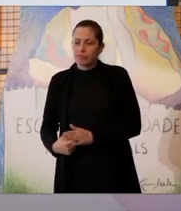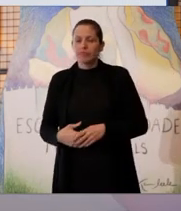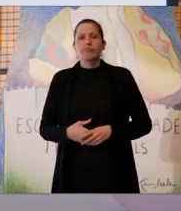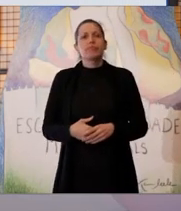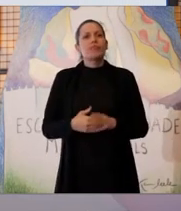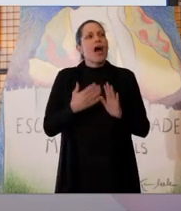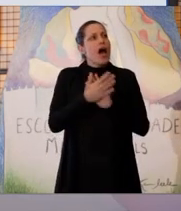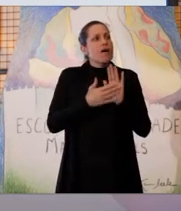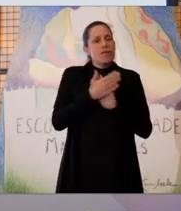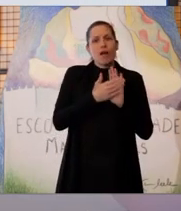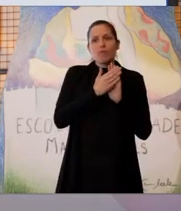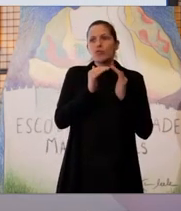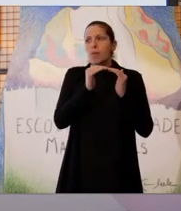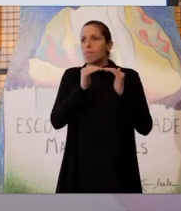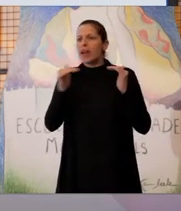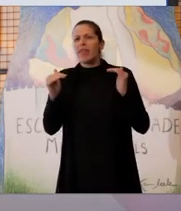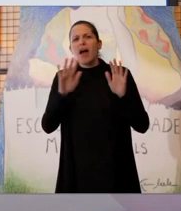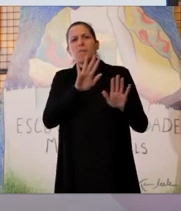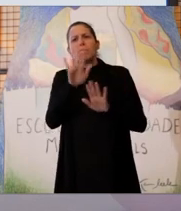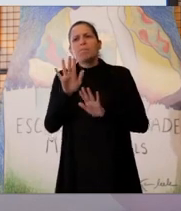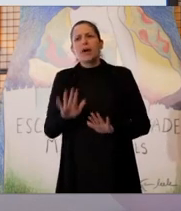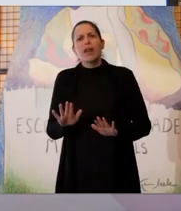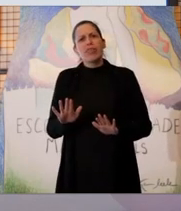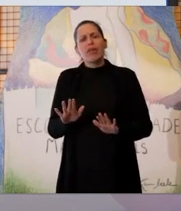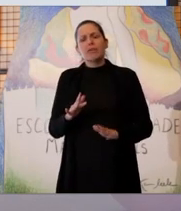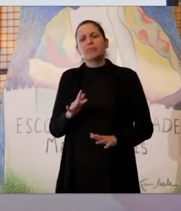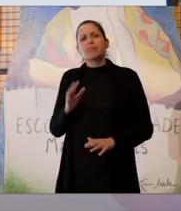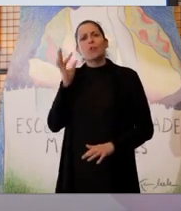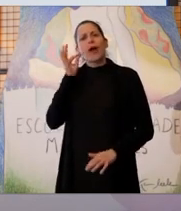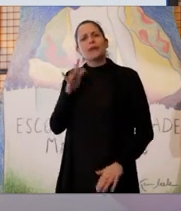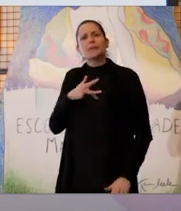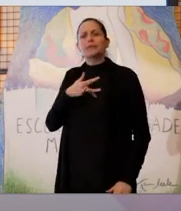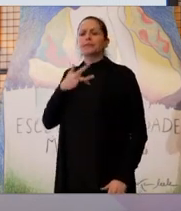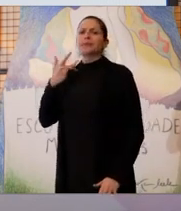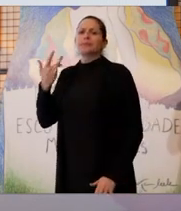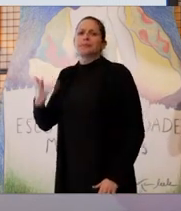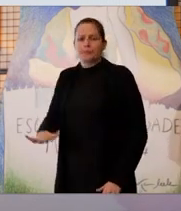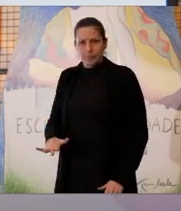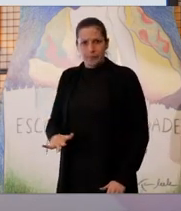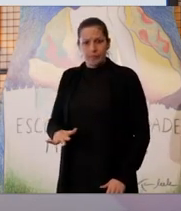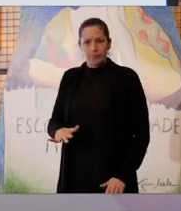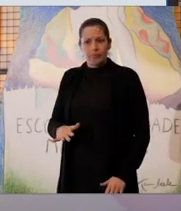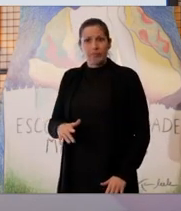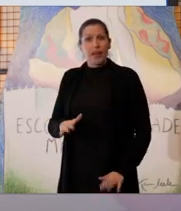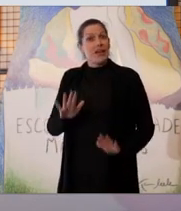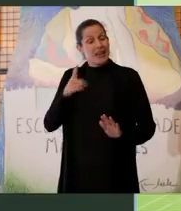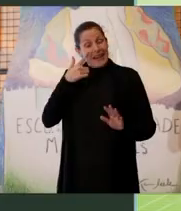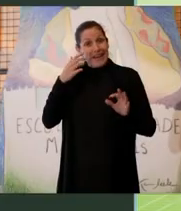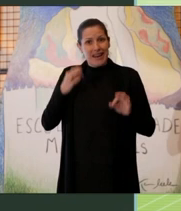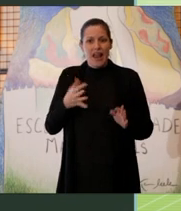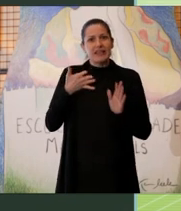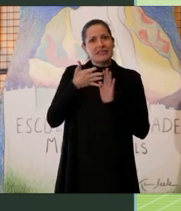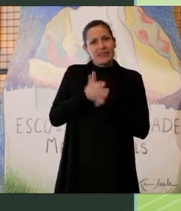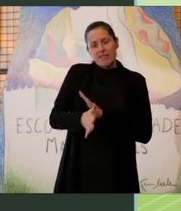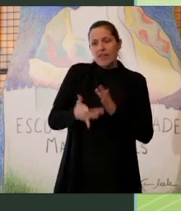hacia las mujeres y de ninguna manera la paridad lo que es es una garantía de imparcialidad es una